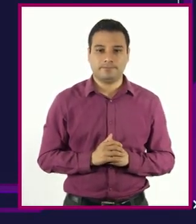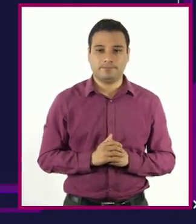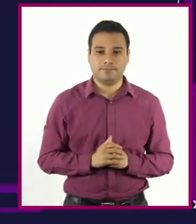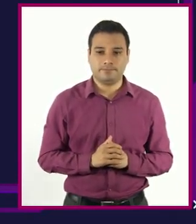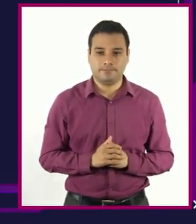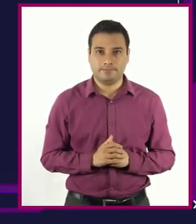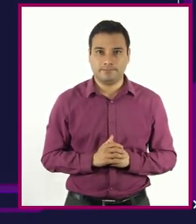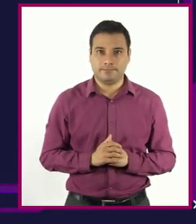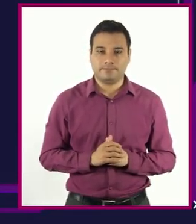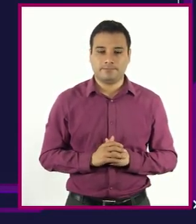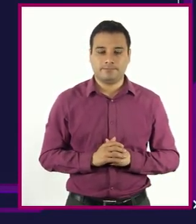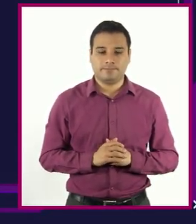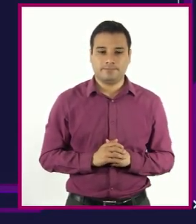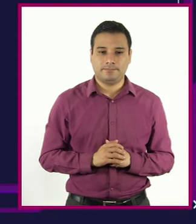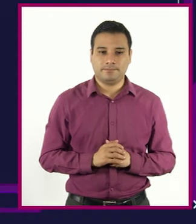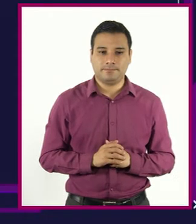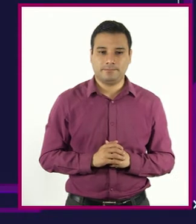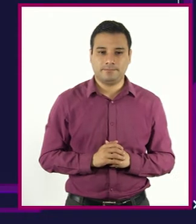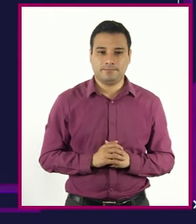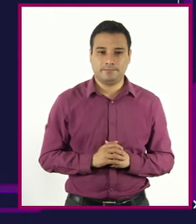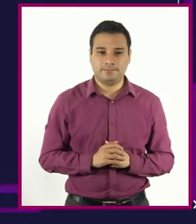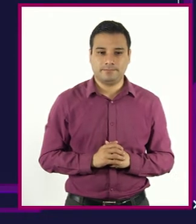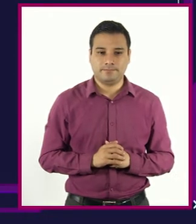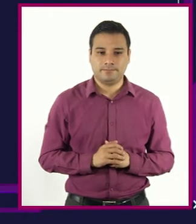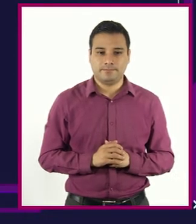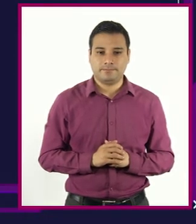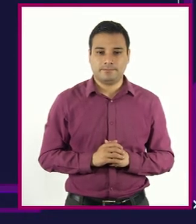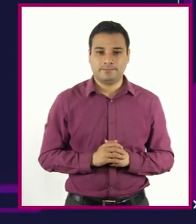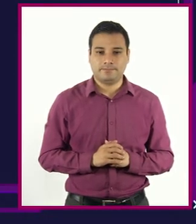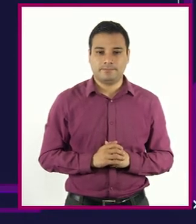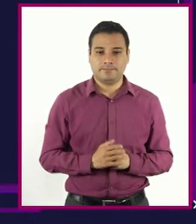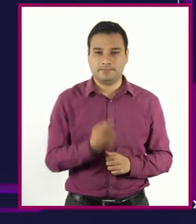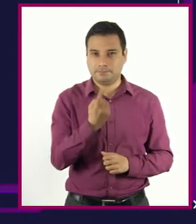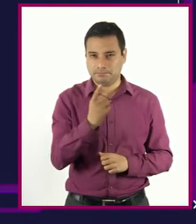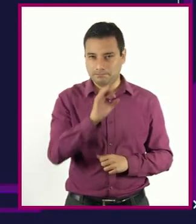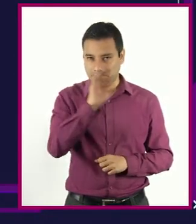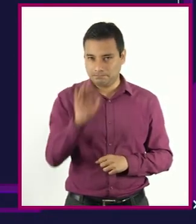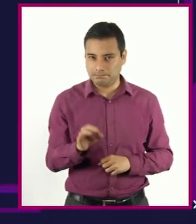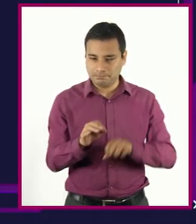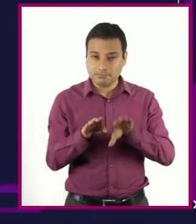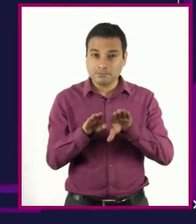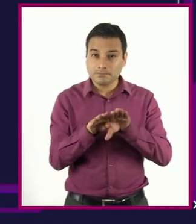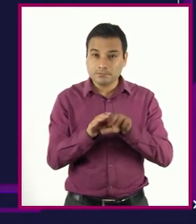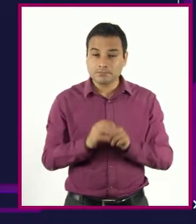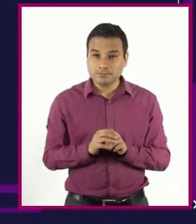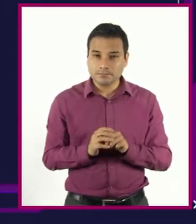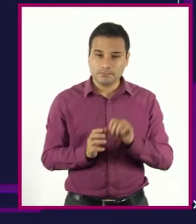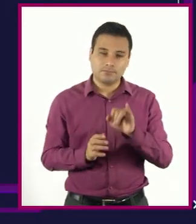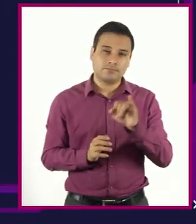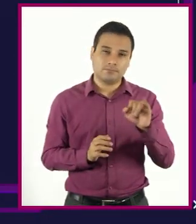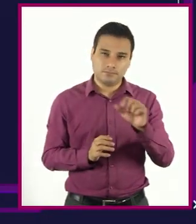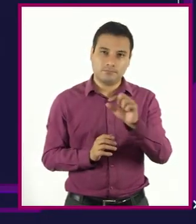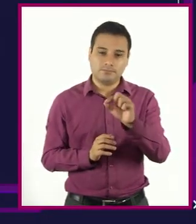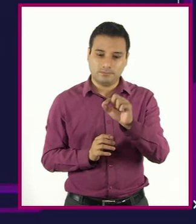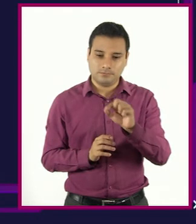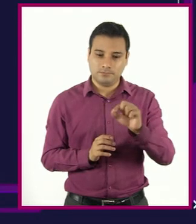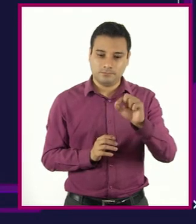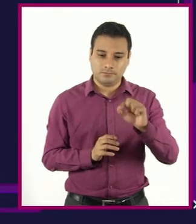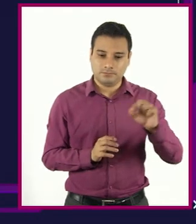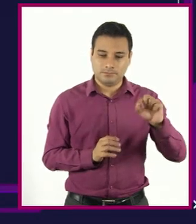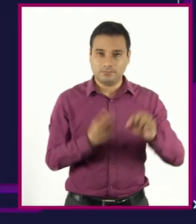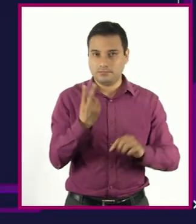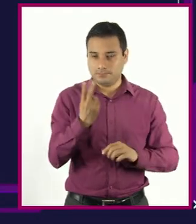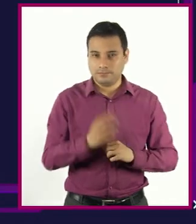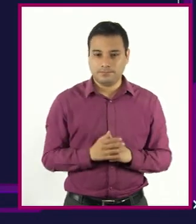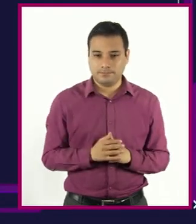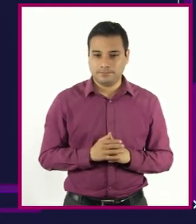3.840 pesos. El 1% se obtiene recorriendo el punto decimal dos lugares a la izquierda,